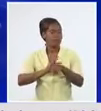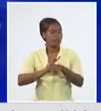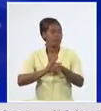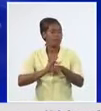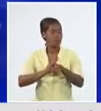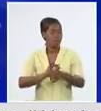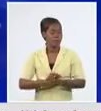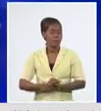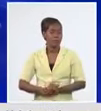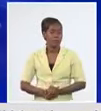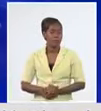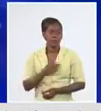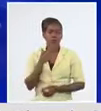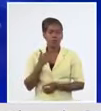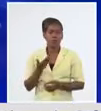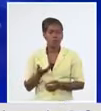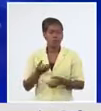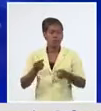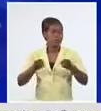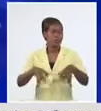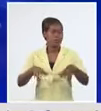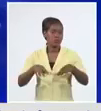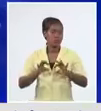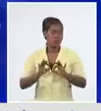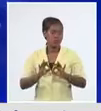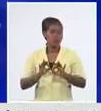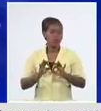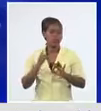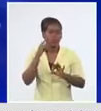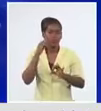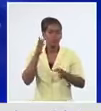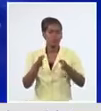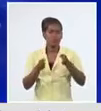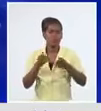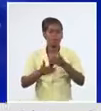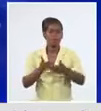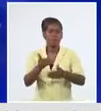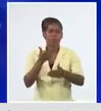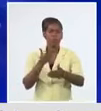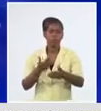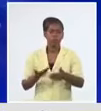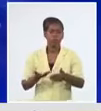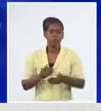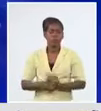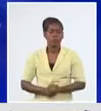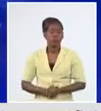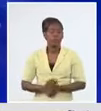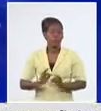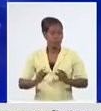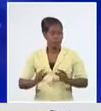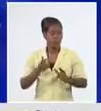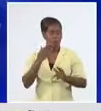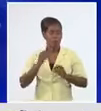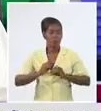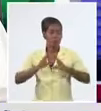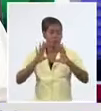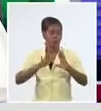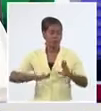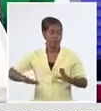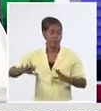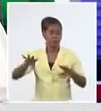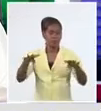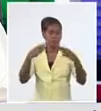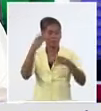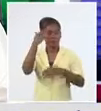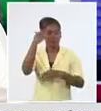jóvenes. ¿Cómo se comporta en estos momentos la enfermedad, doctora? Bueno, reitero los buenos días y como ya es habitual,